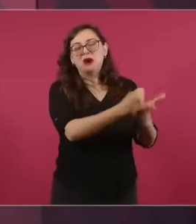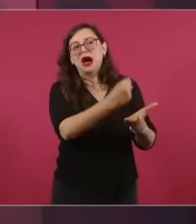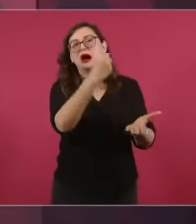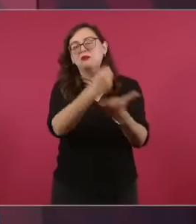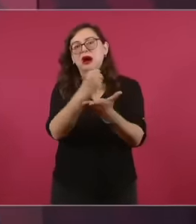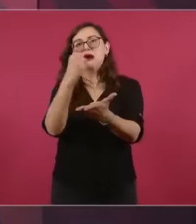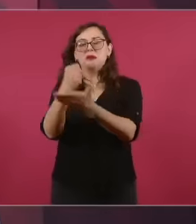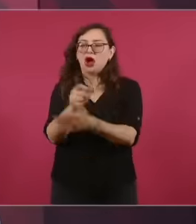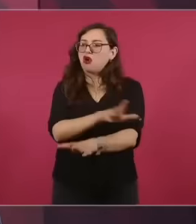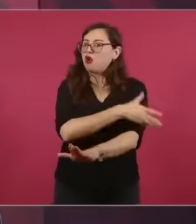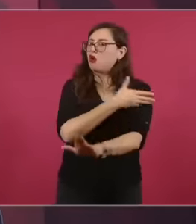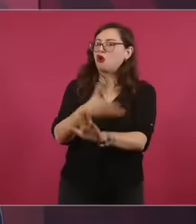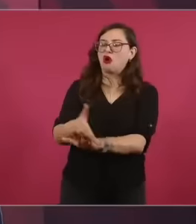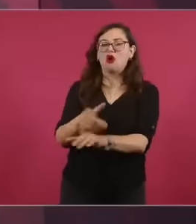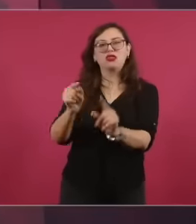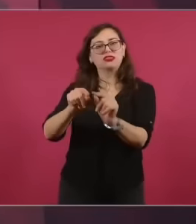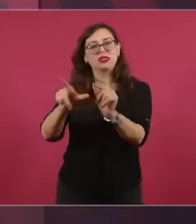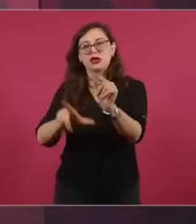las reformas a la Constitución,